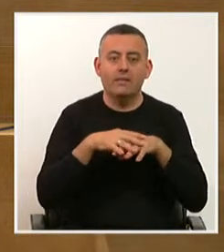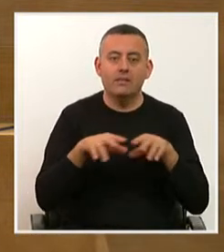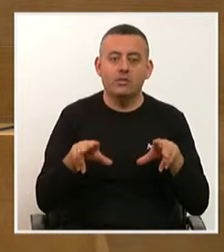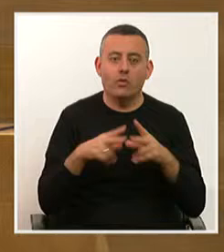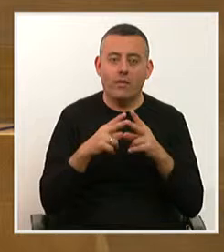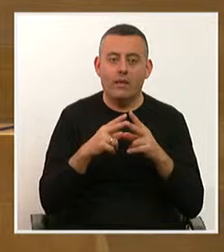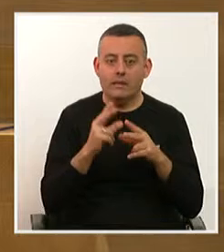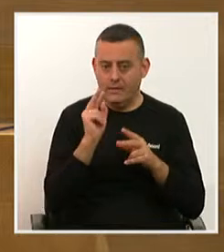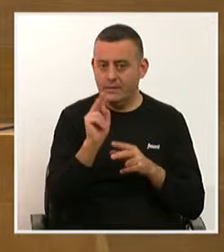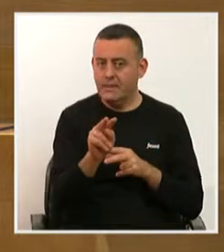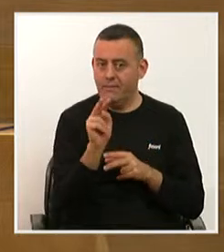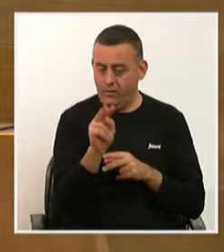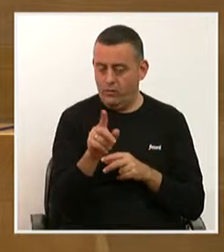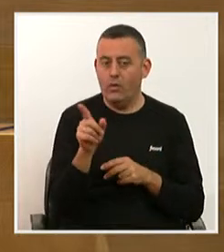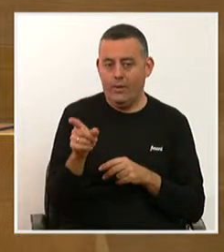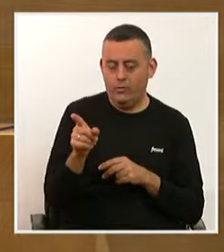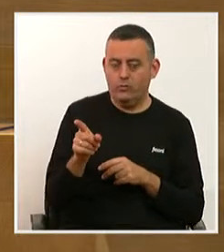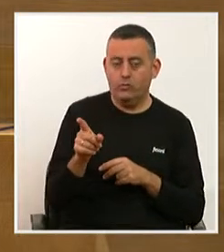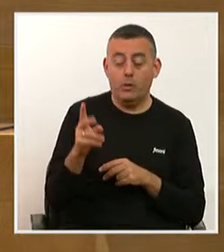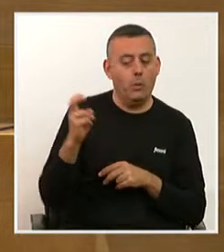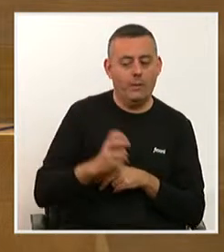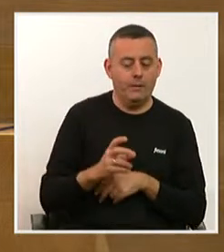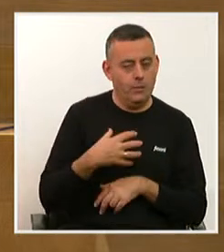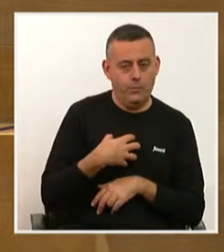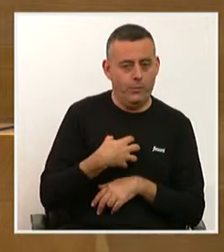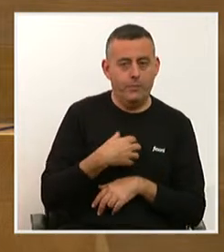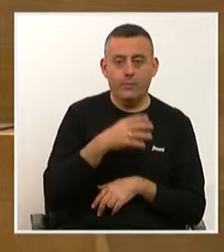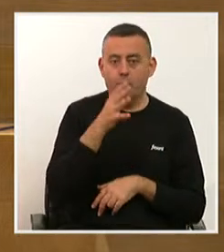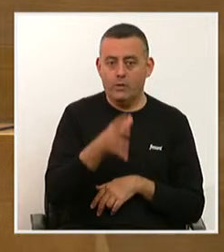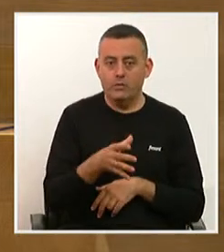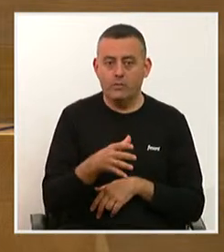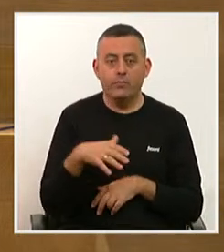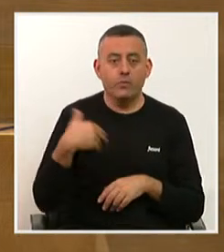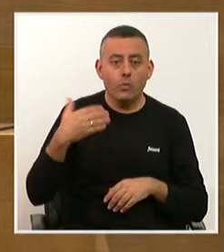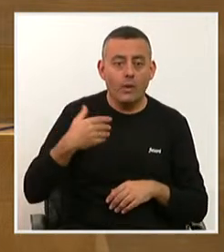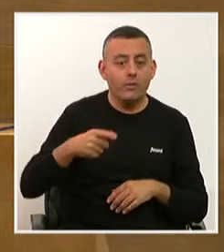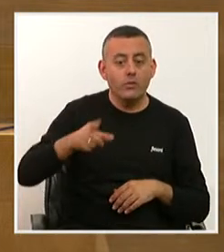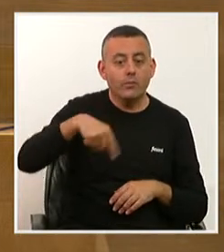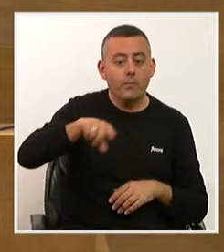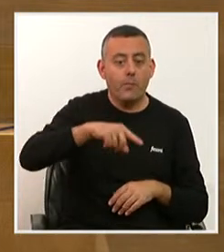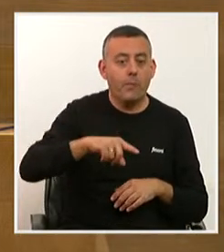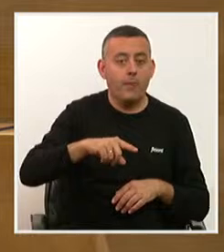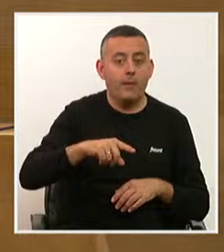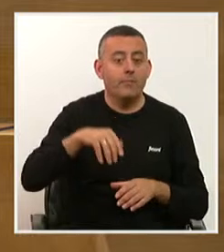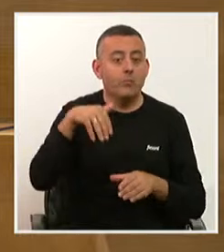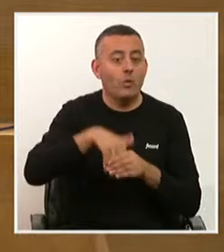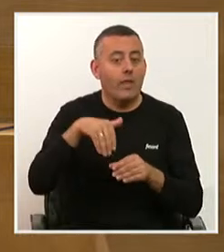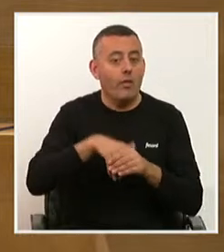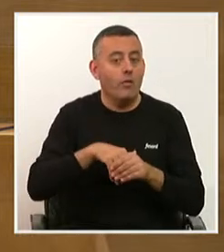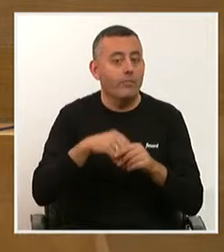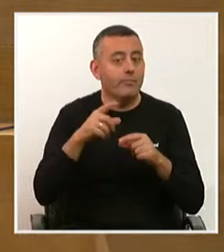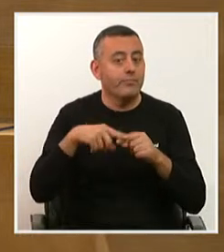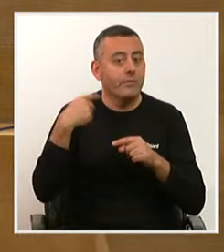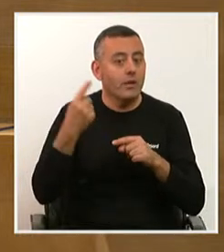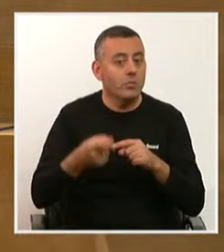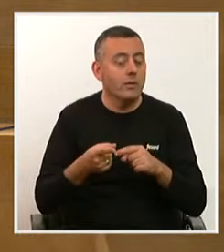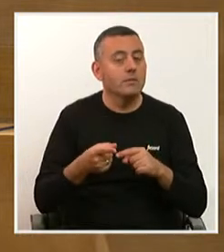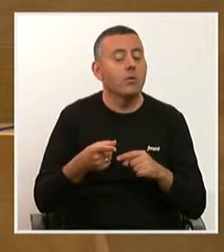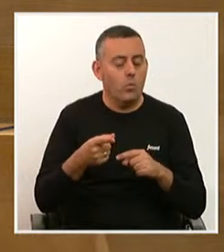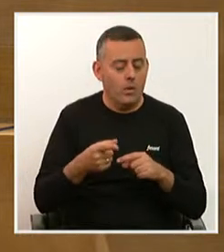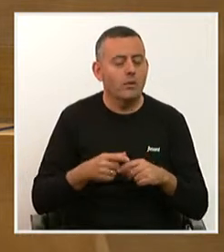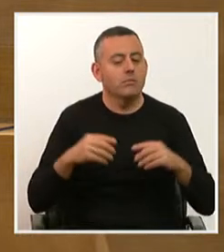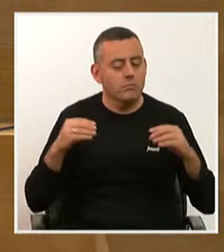de y des de la est estada de diges